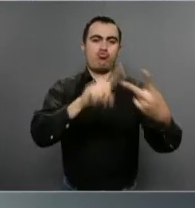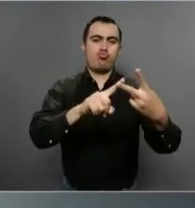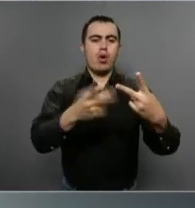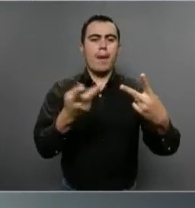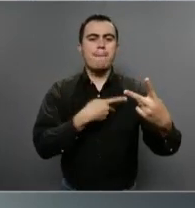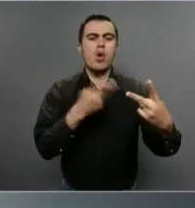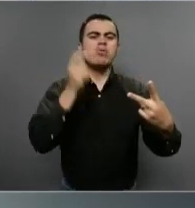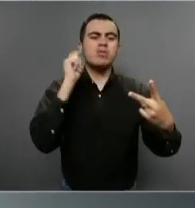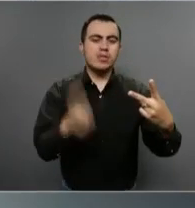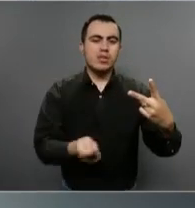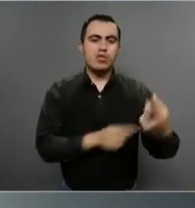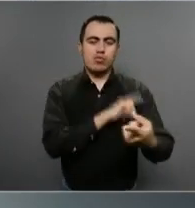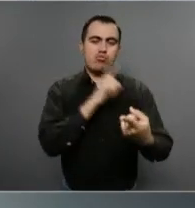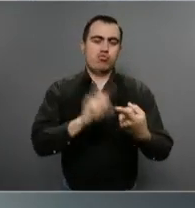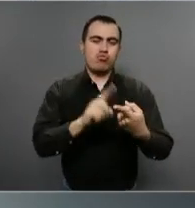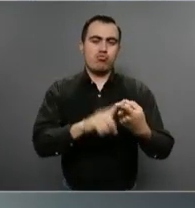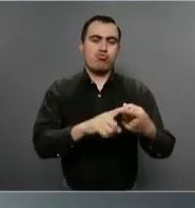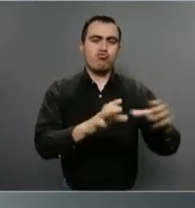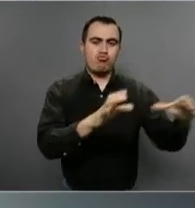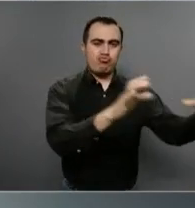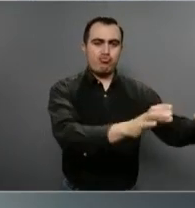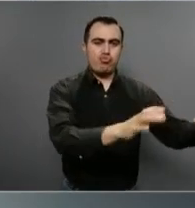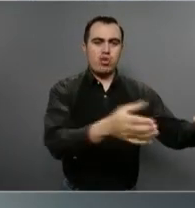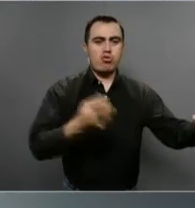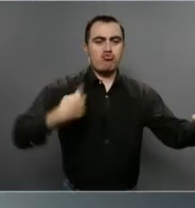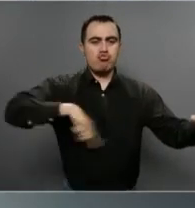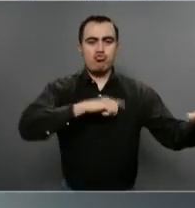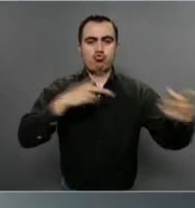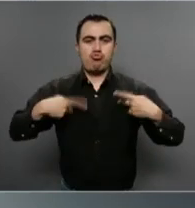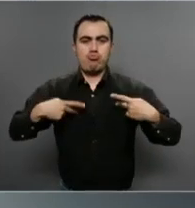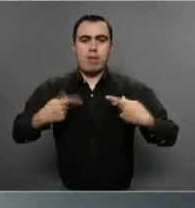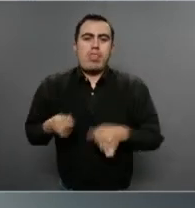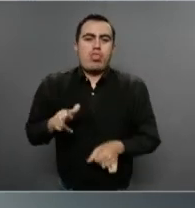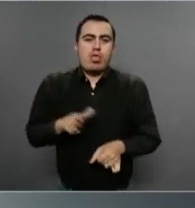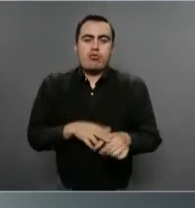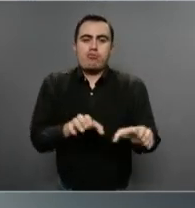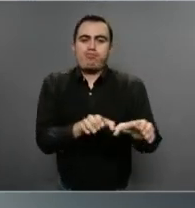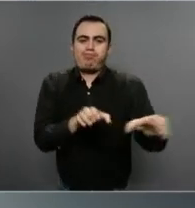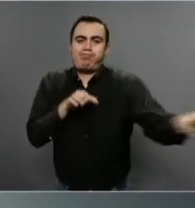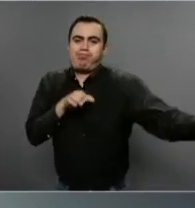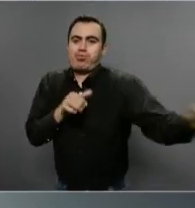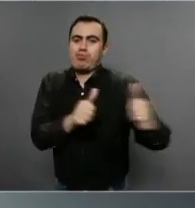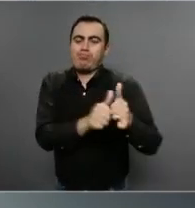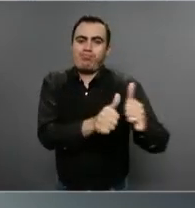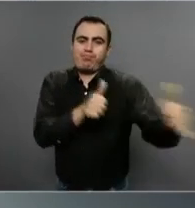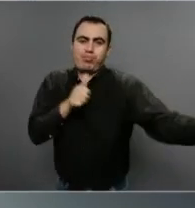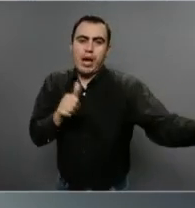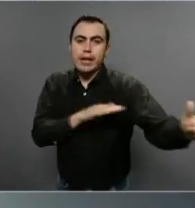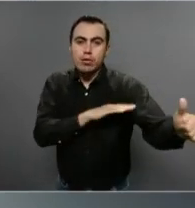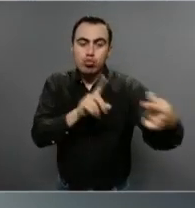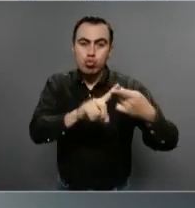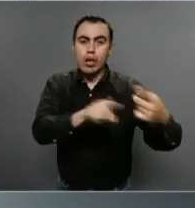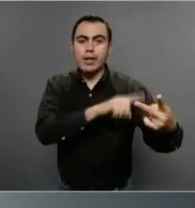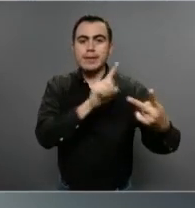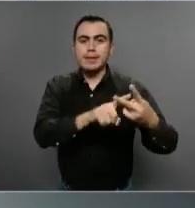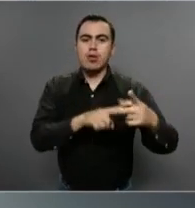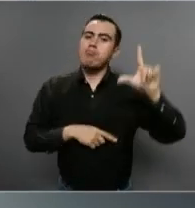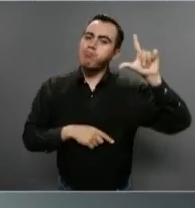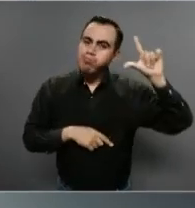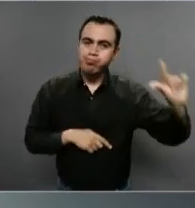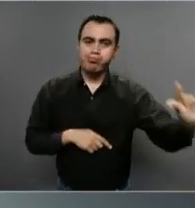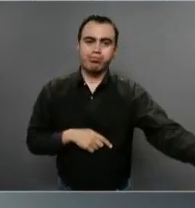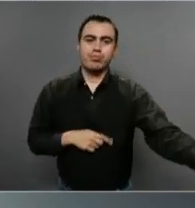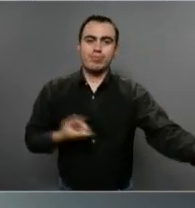pobreza es una condición no solo de exclusión, sino de discriminación. Y yo creo que esa es una reflexión que tenemos que hacer a nivel